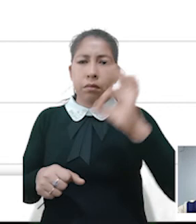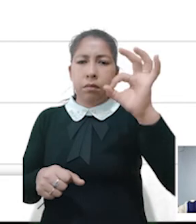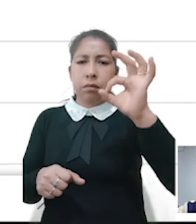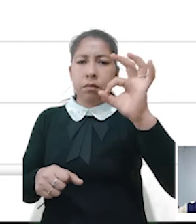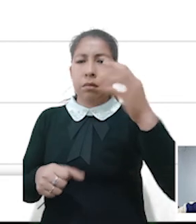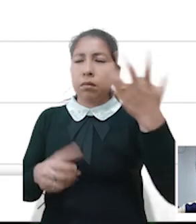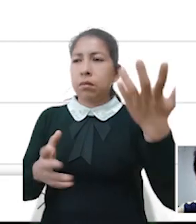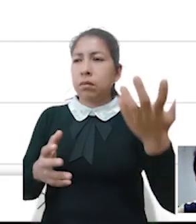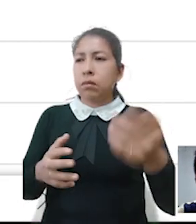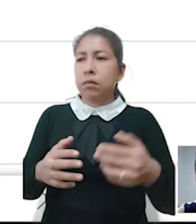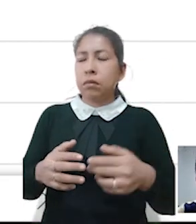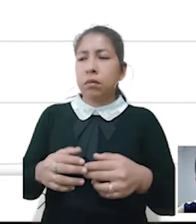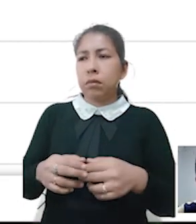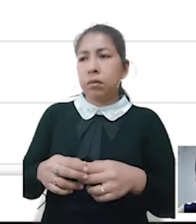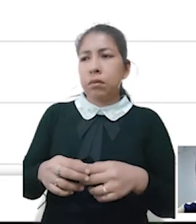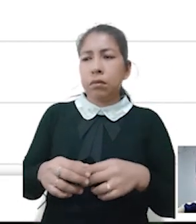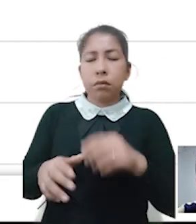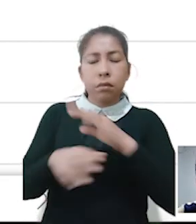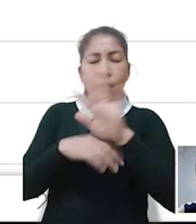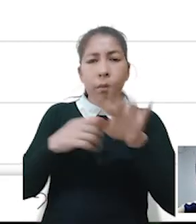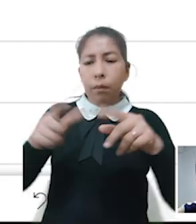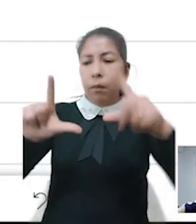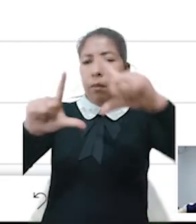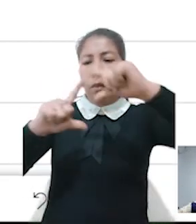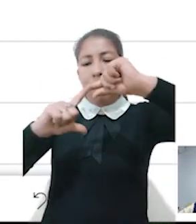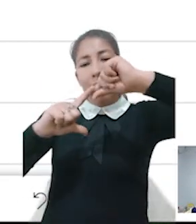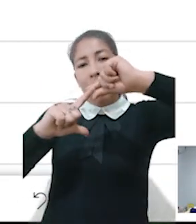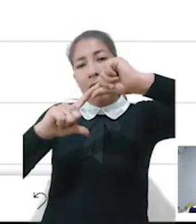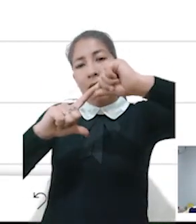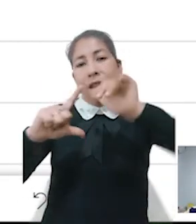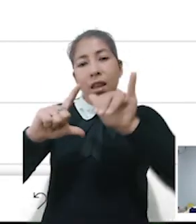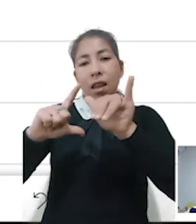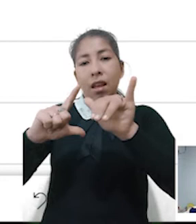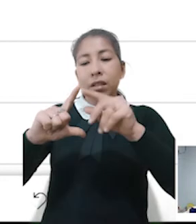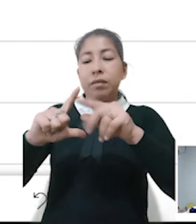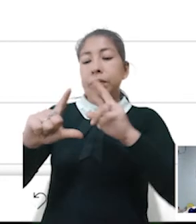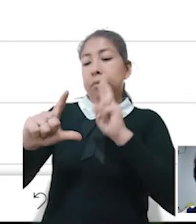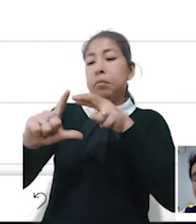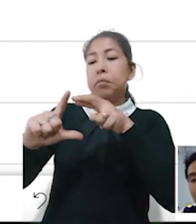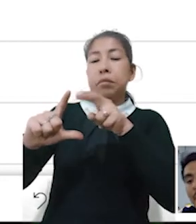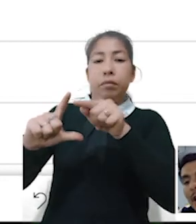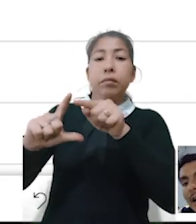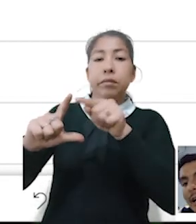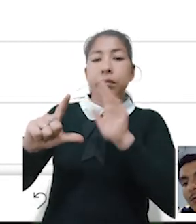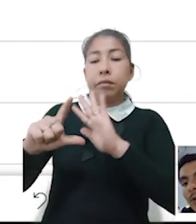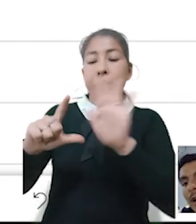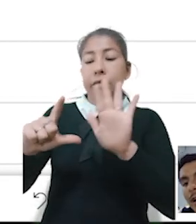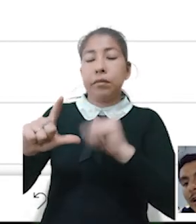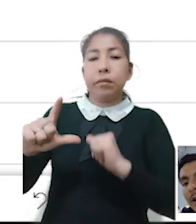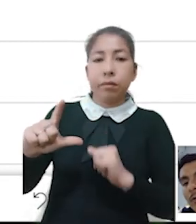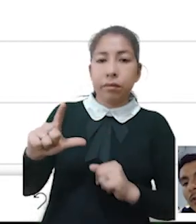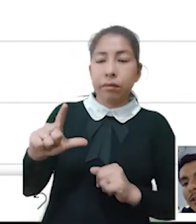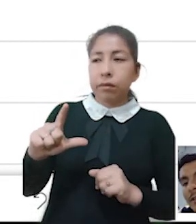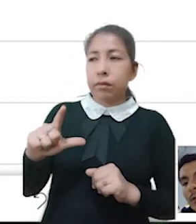56,31 grados, la medida del ángulo alfa. Como hemos dicho al principio, al calcular